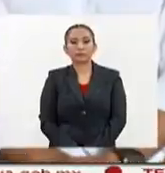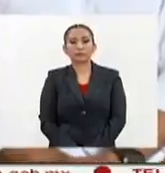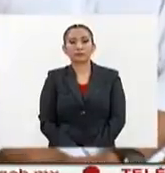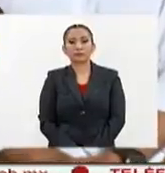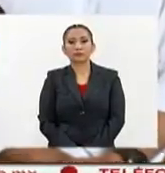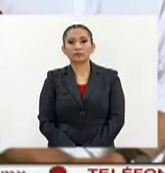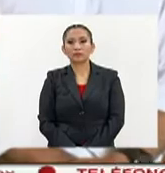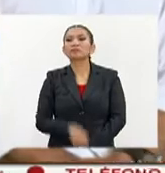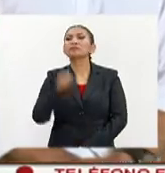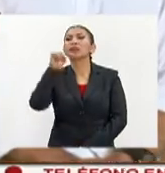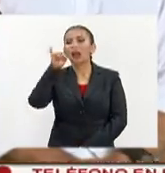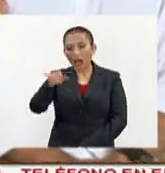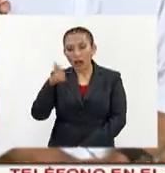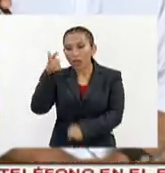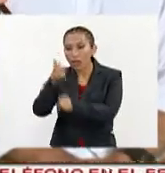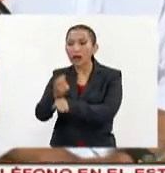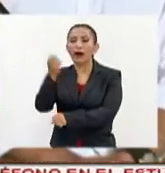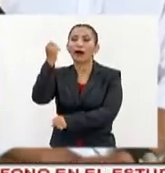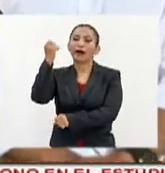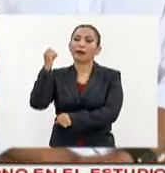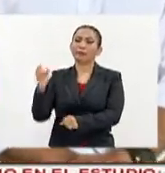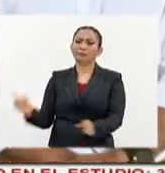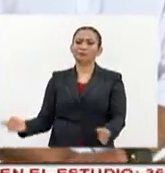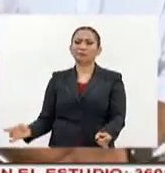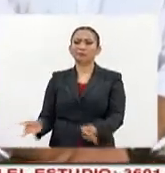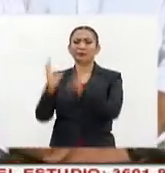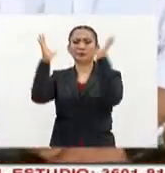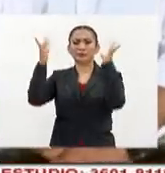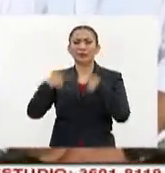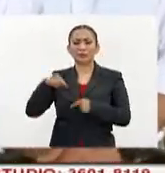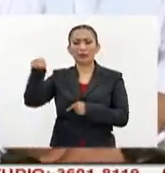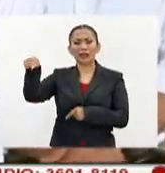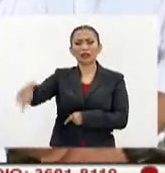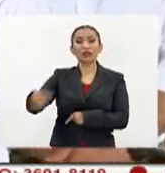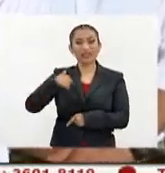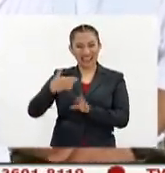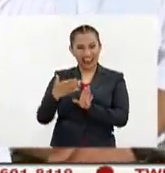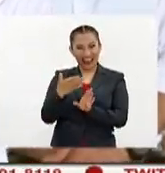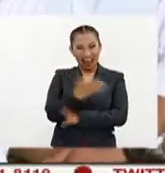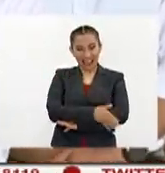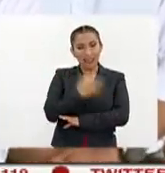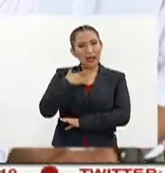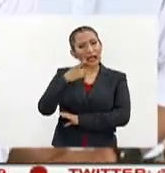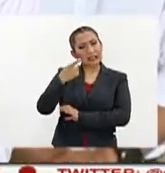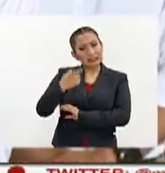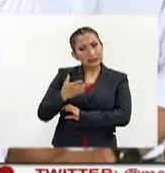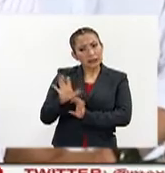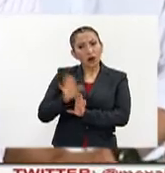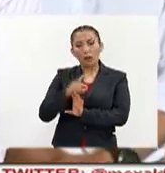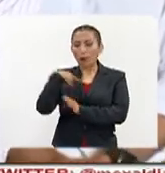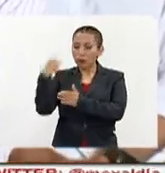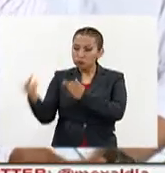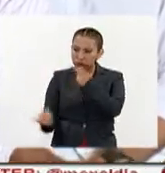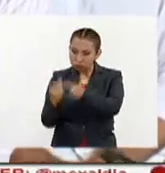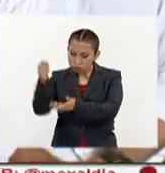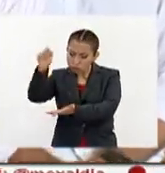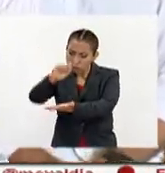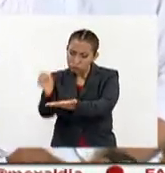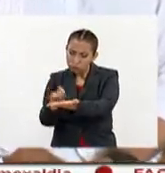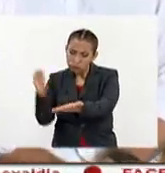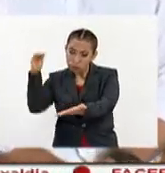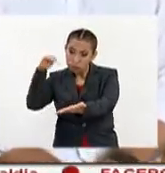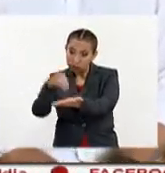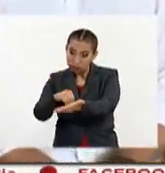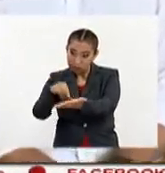Y sí nos hemos encontrado con algunos casos de personas que originalmente resultaron censadas y que a la